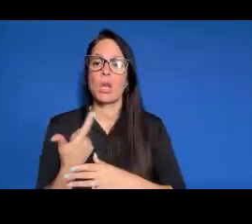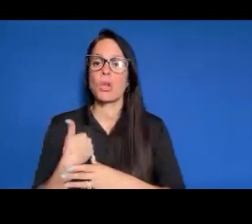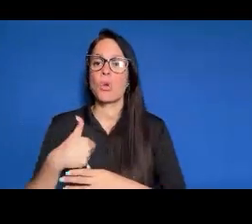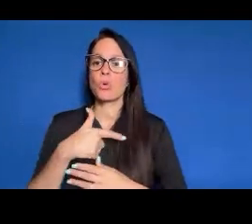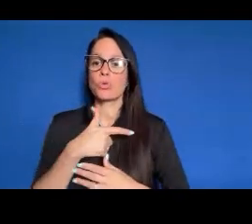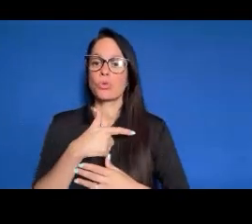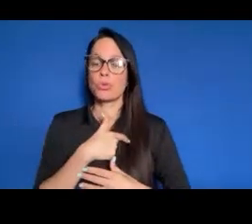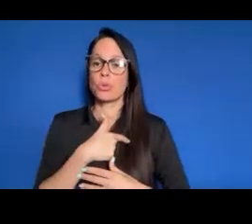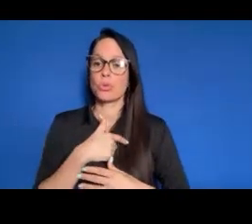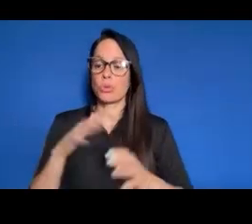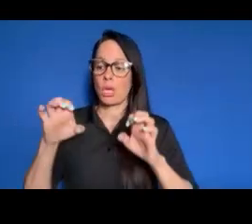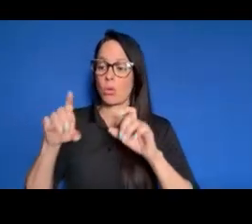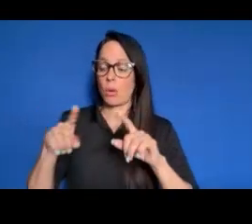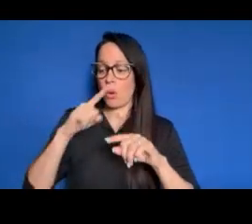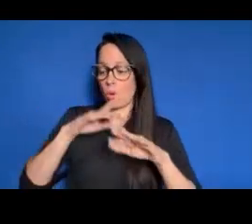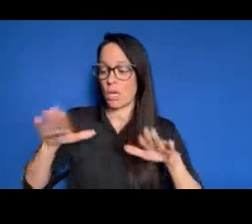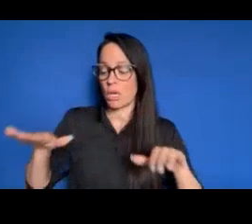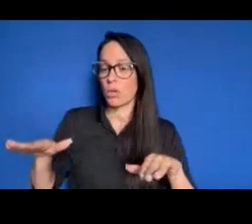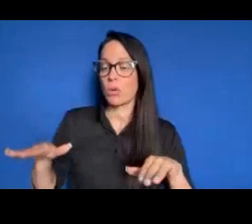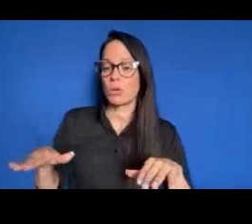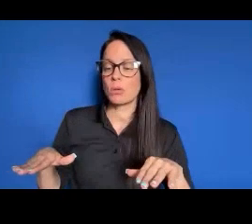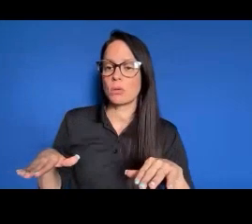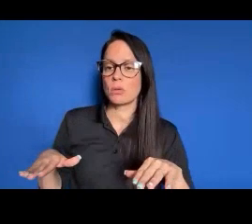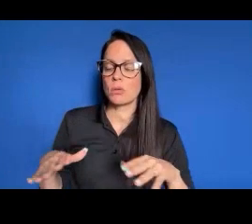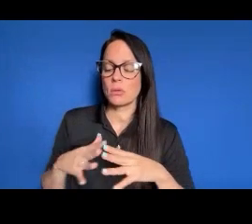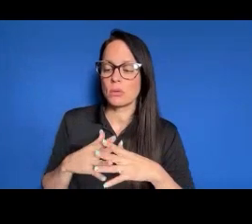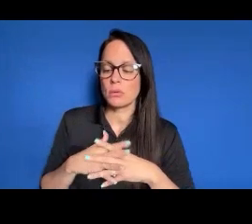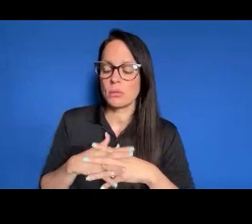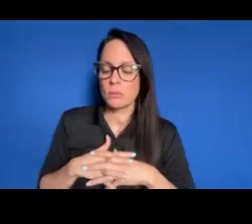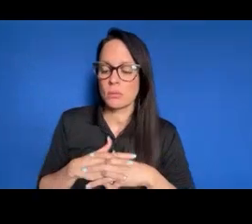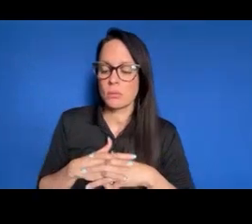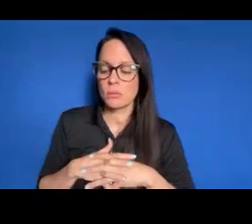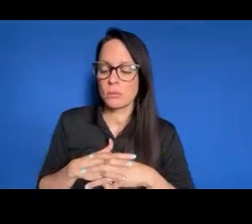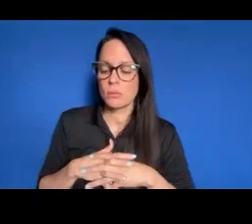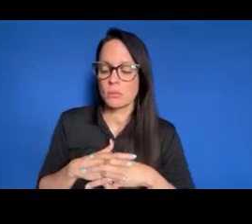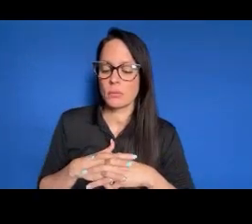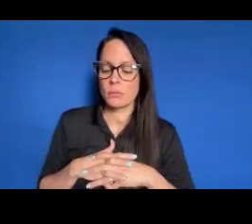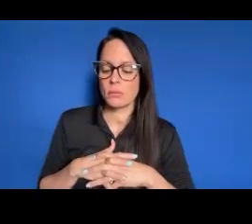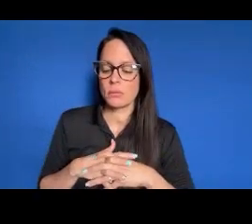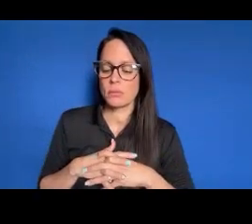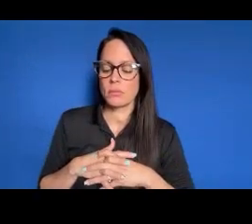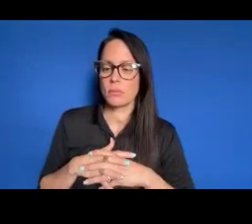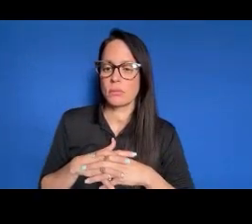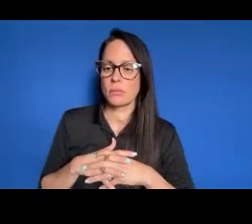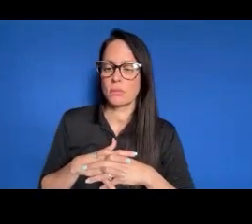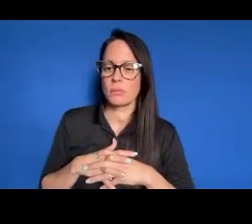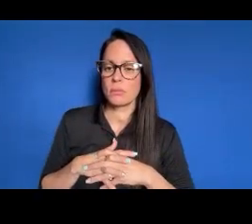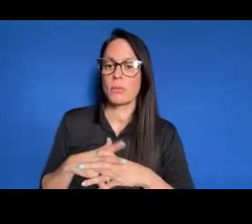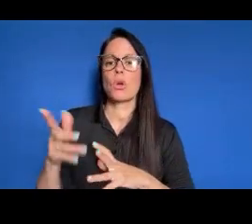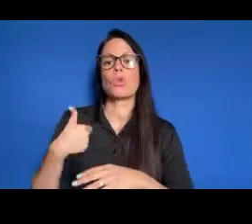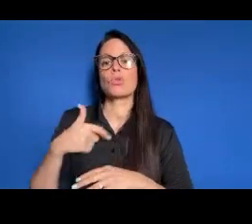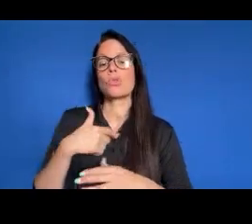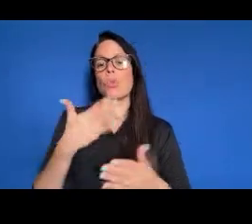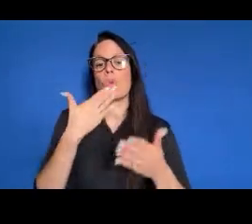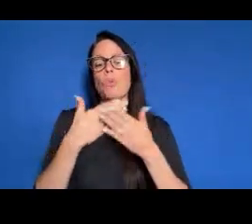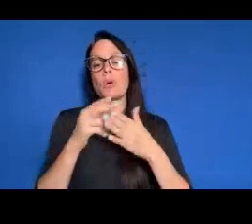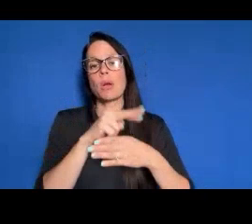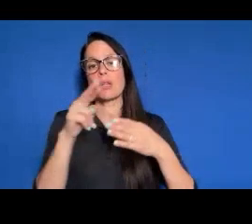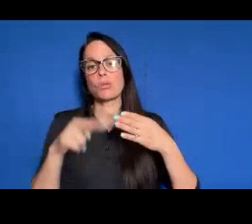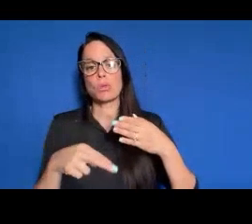los muchachos, los tres, ¿verdad? Que están, tenemos muchos buenos resultados y así